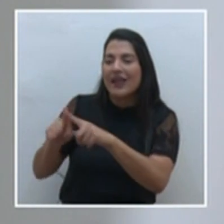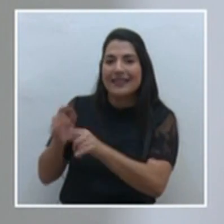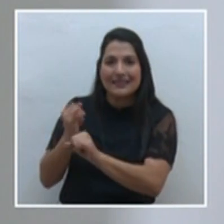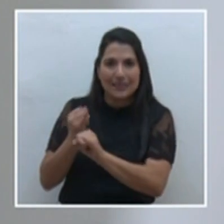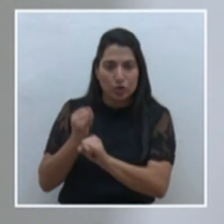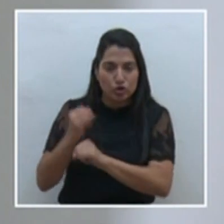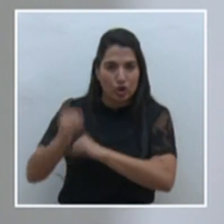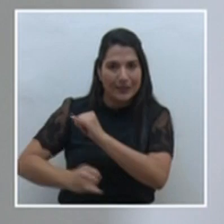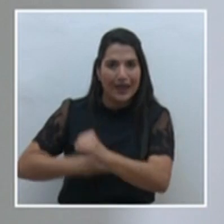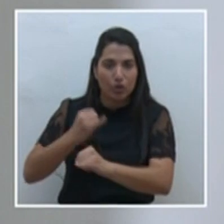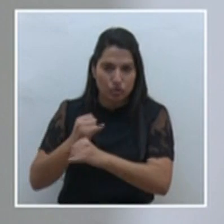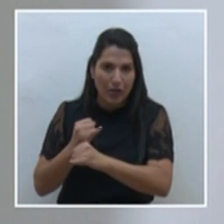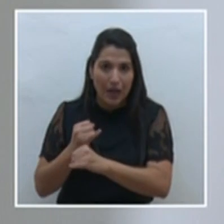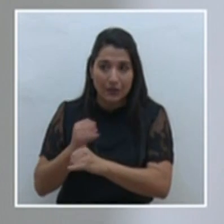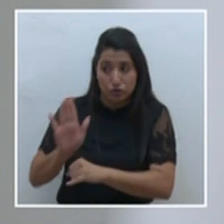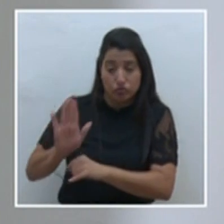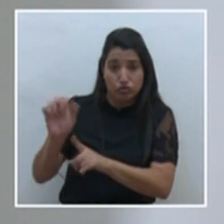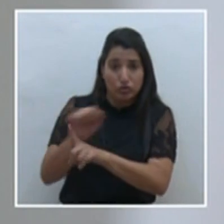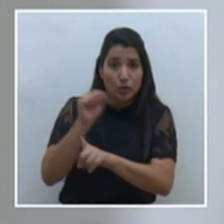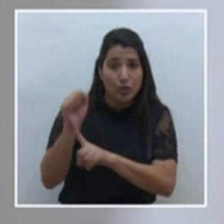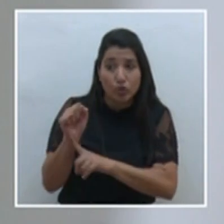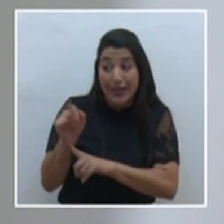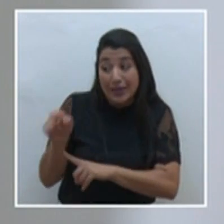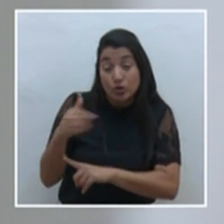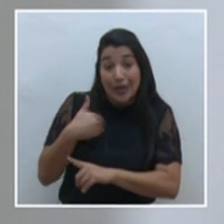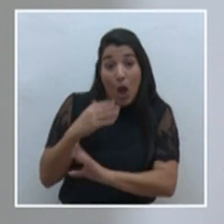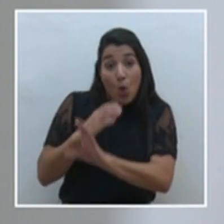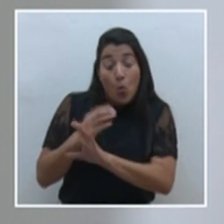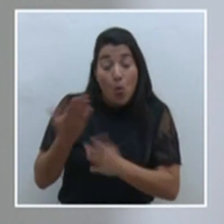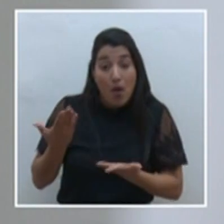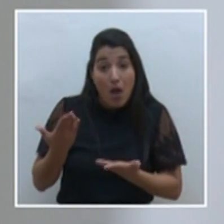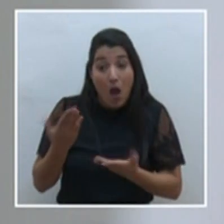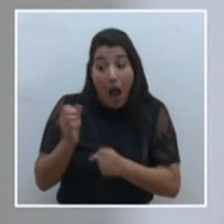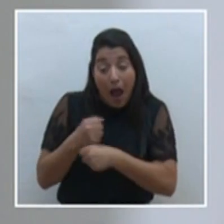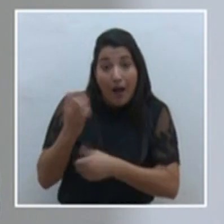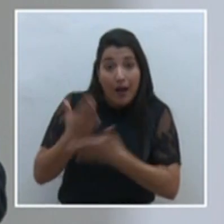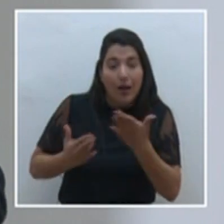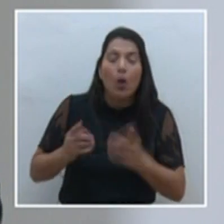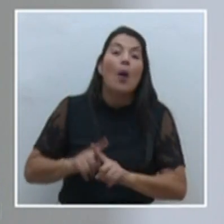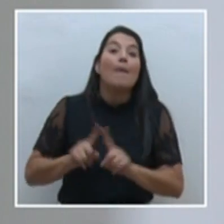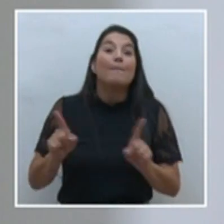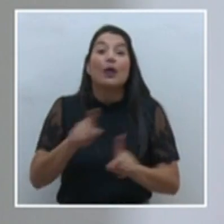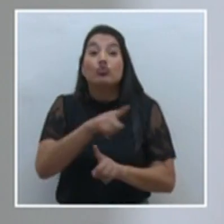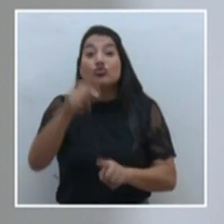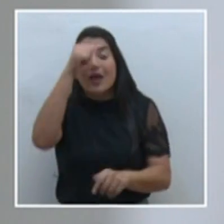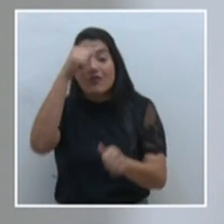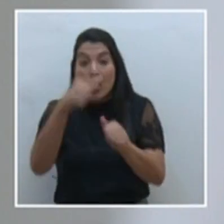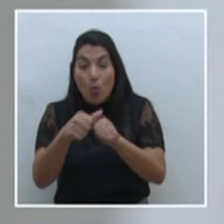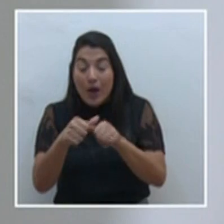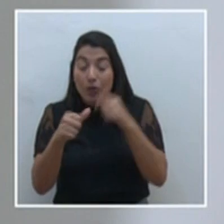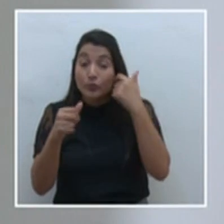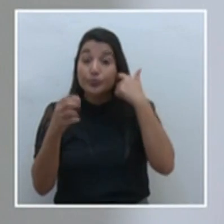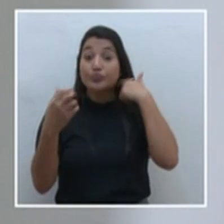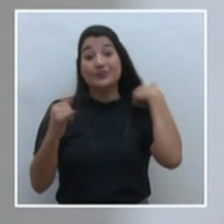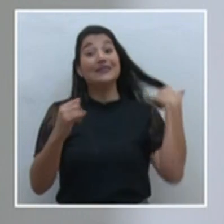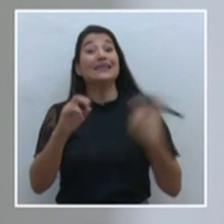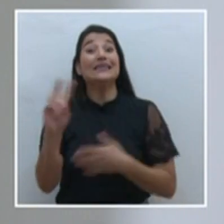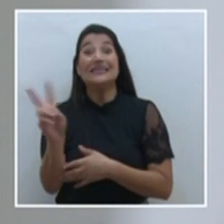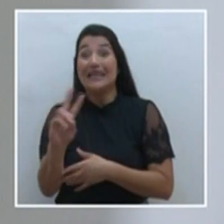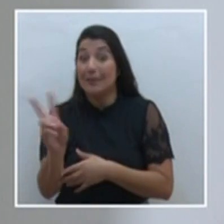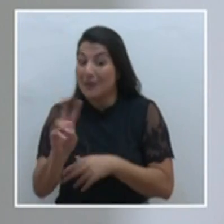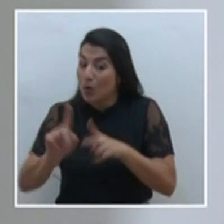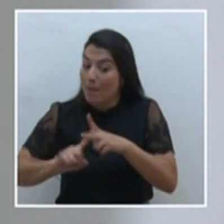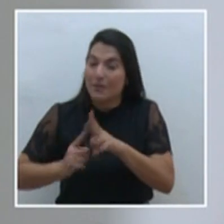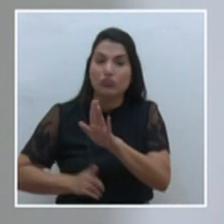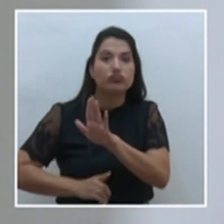Y del asunto, ¿verdad? Que se tomen acciones. Lo que pasa es que, recuerden lo que yo les he dicho, cuando el virus ya empieza a cobrar fuerza